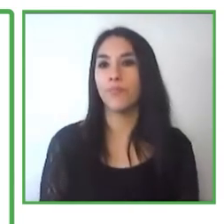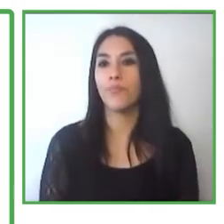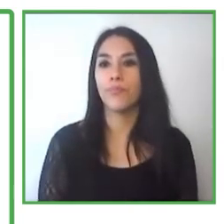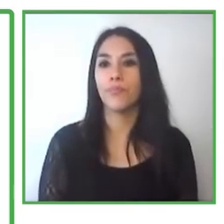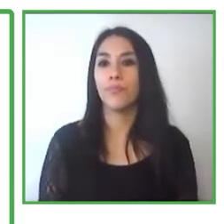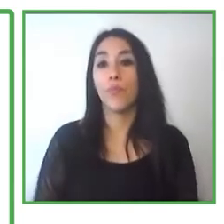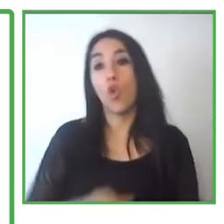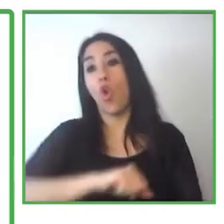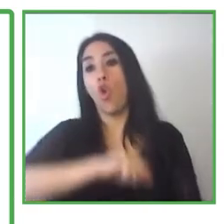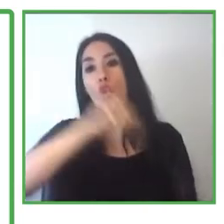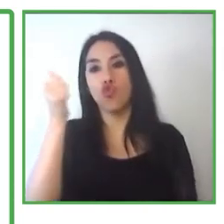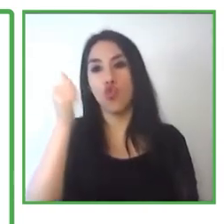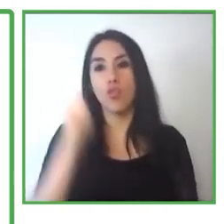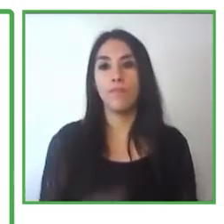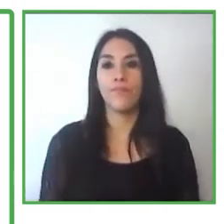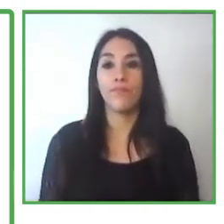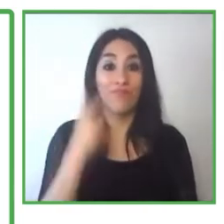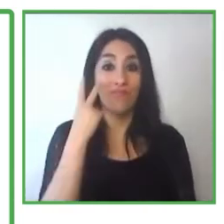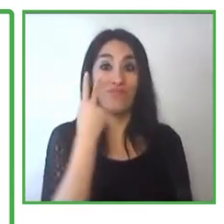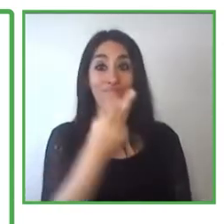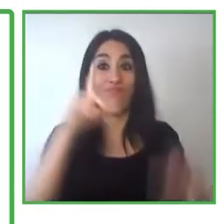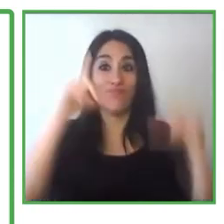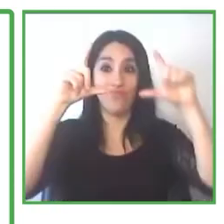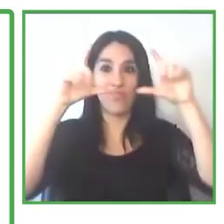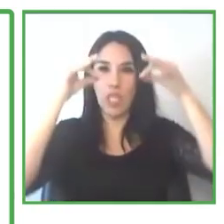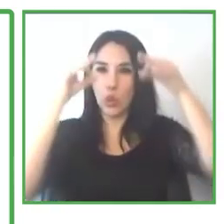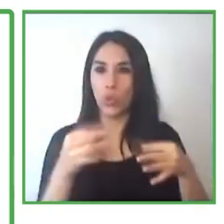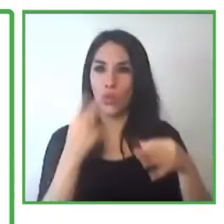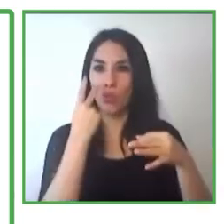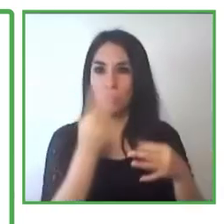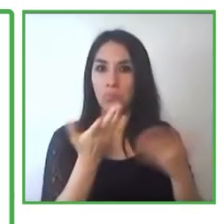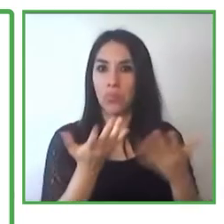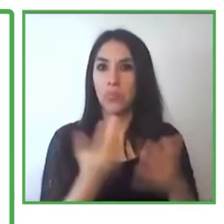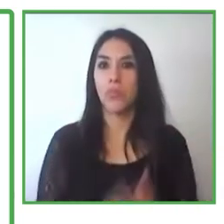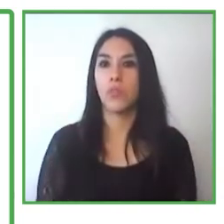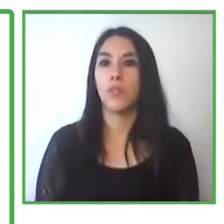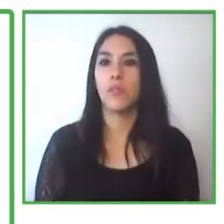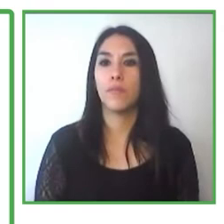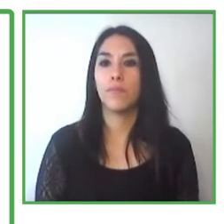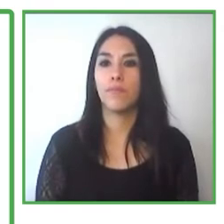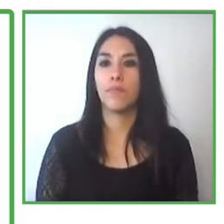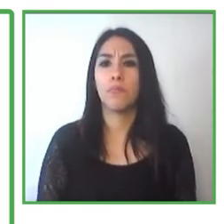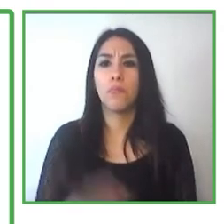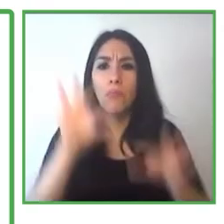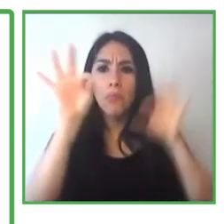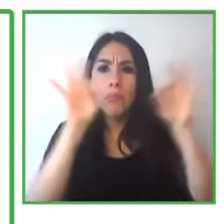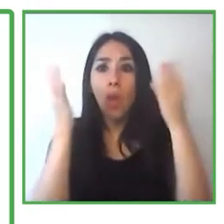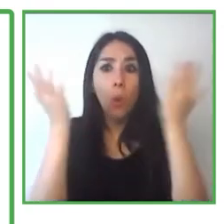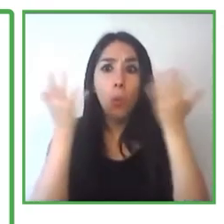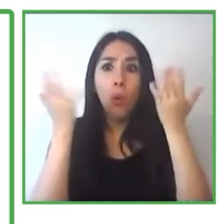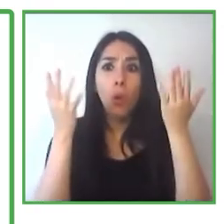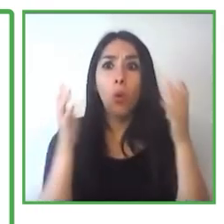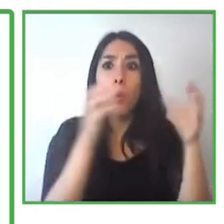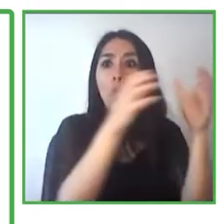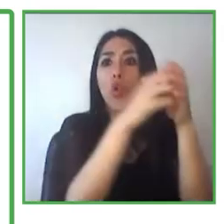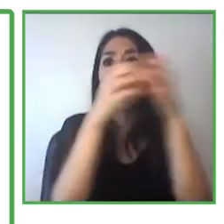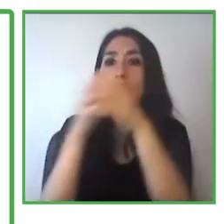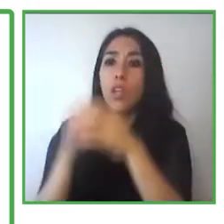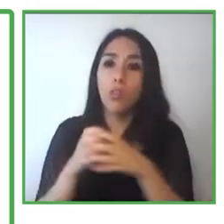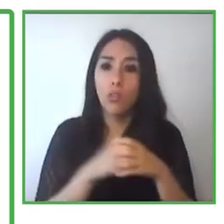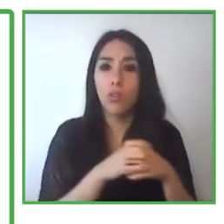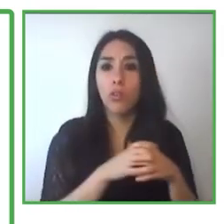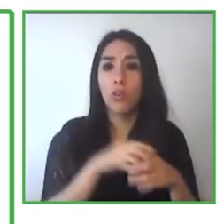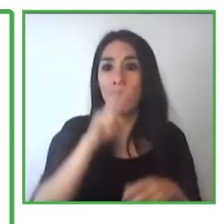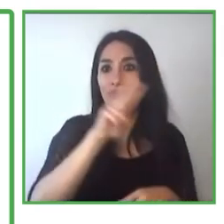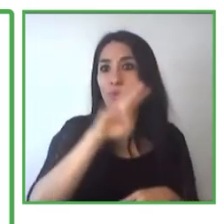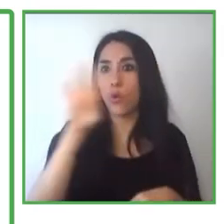Bien, aquí vemos un poco cómo se distribuyen de las más de 34.000 inserciones. Aproximadamente un 75% son